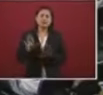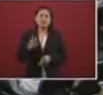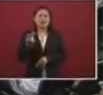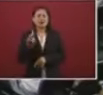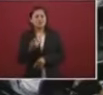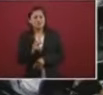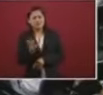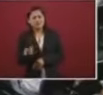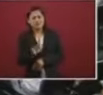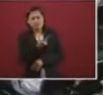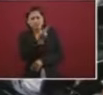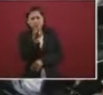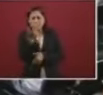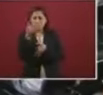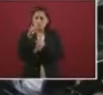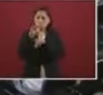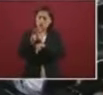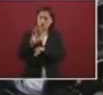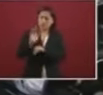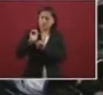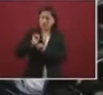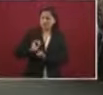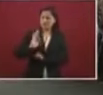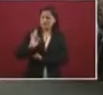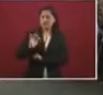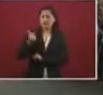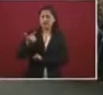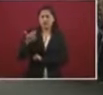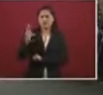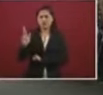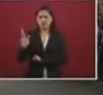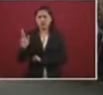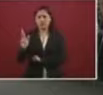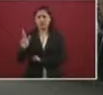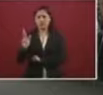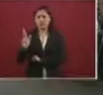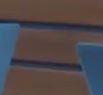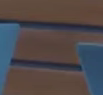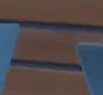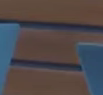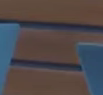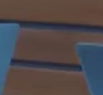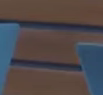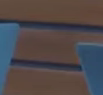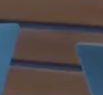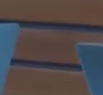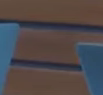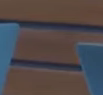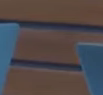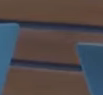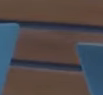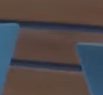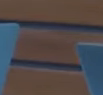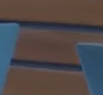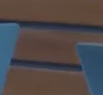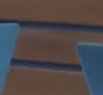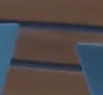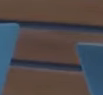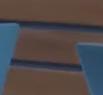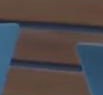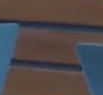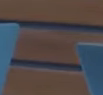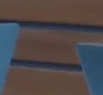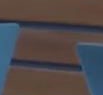dice el presidente, concretamente tenía que ver con lo siguiente: una información que dio el titular de la Oficina Especial para el Caso Iguala de la CNDH, José